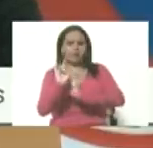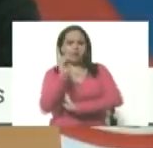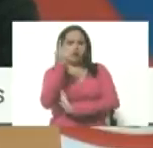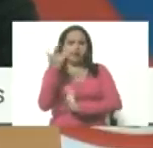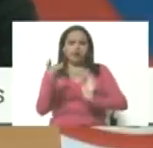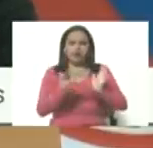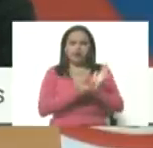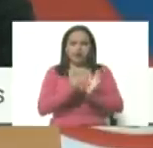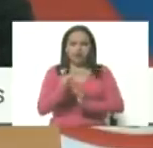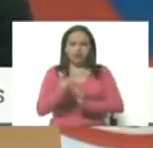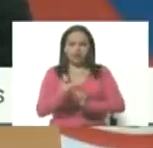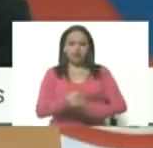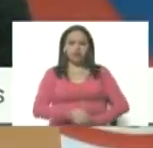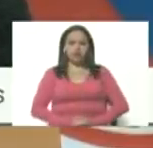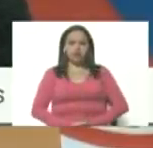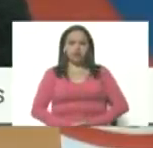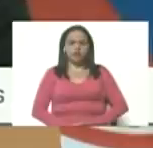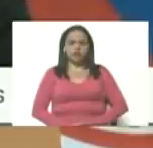1 de abril.